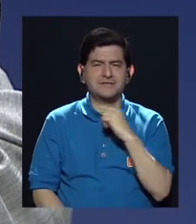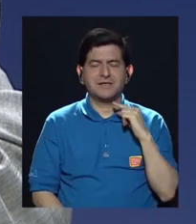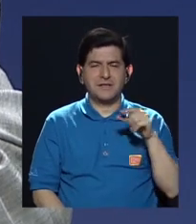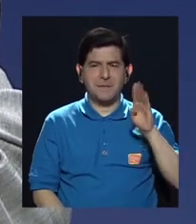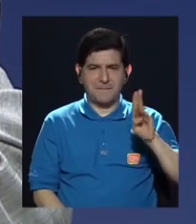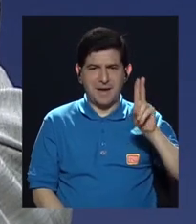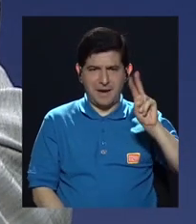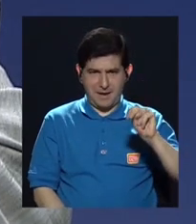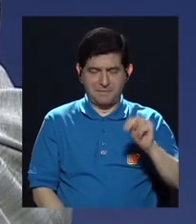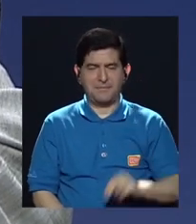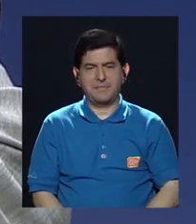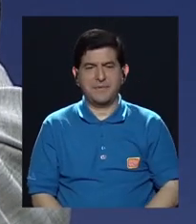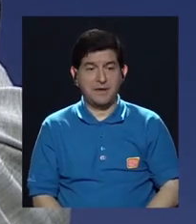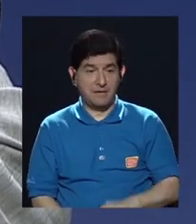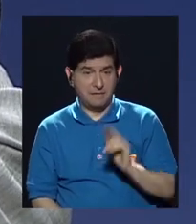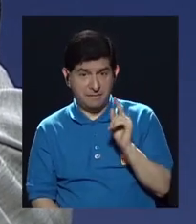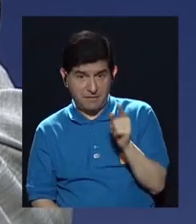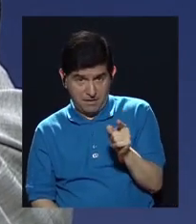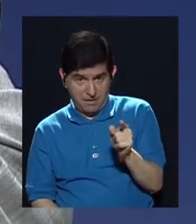Benjamín, cuando era